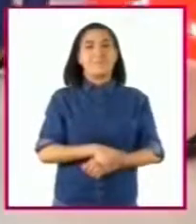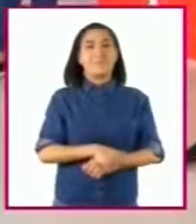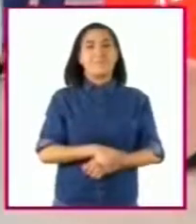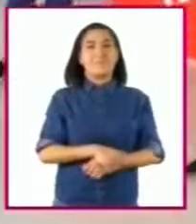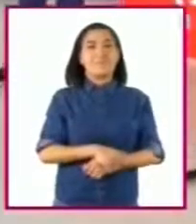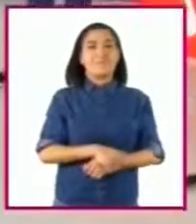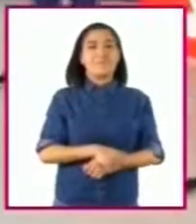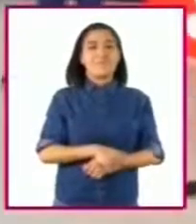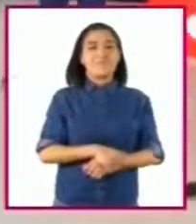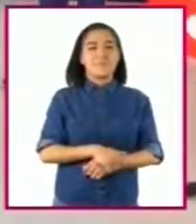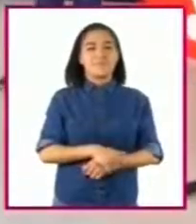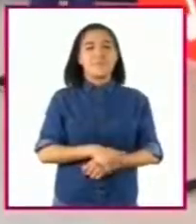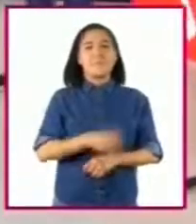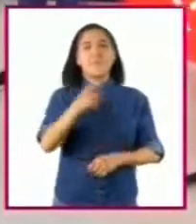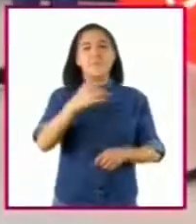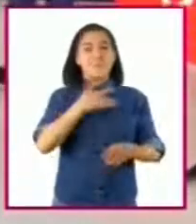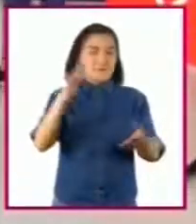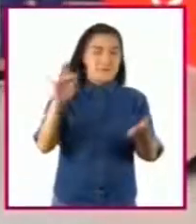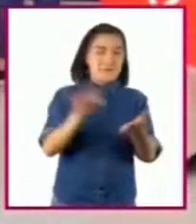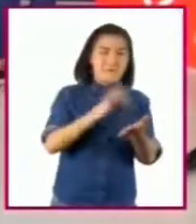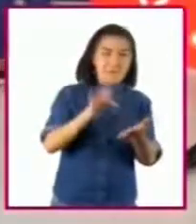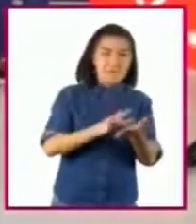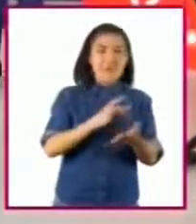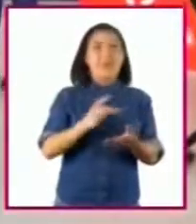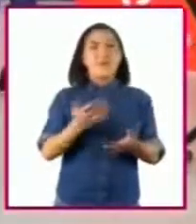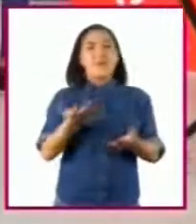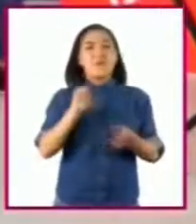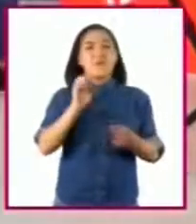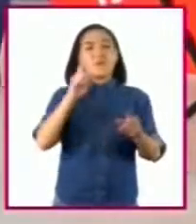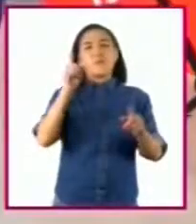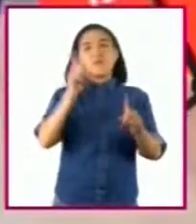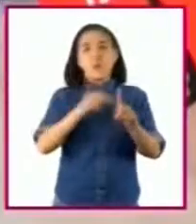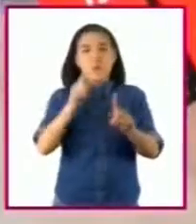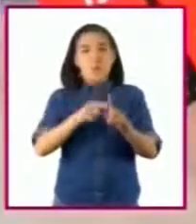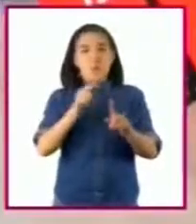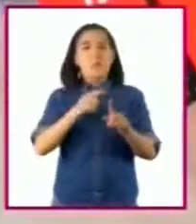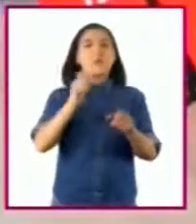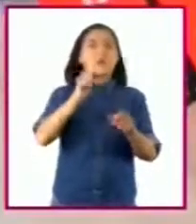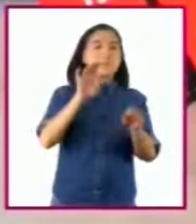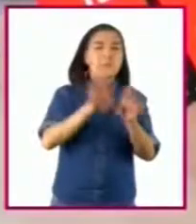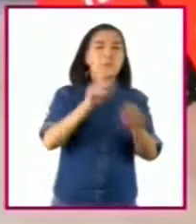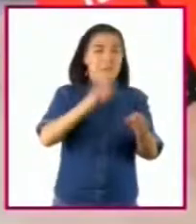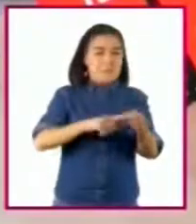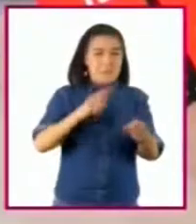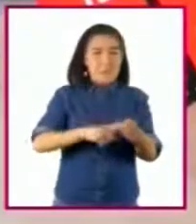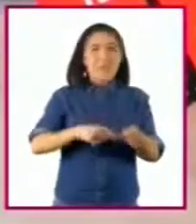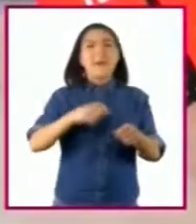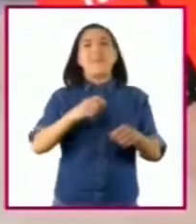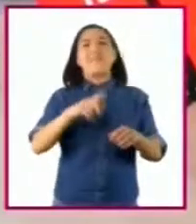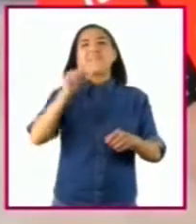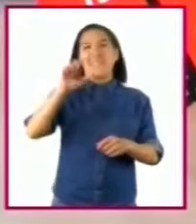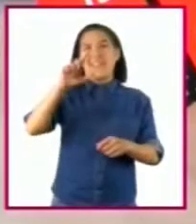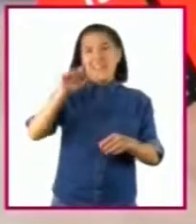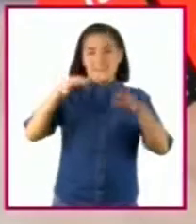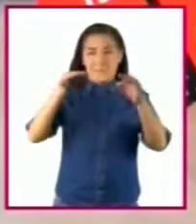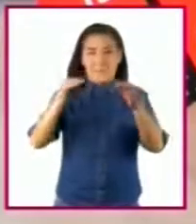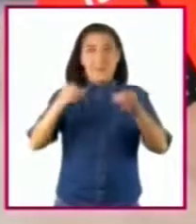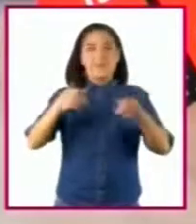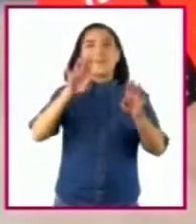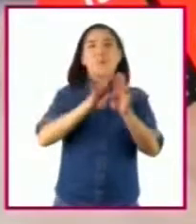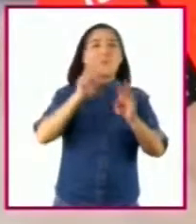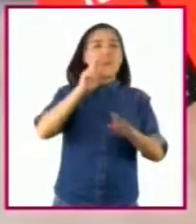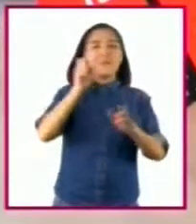o lo que puedan tener a la mano, ya sea un foco de color. Recuerden que pueden poner alguna tela en un foco para generar algún